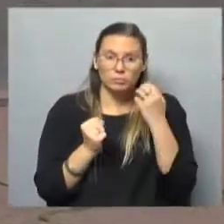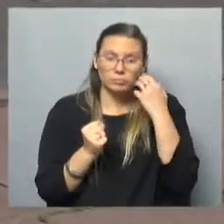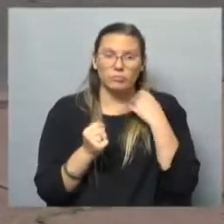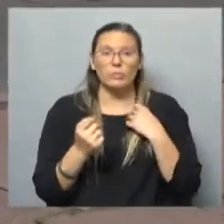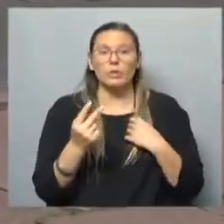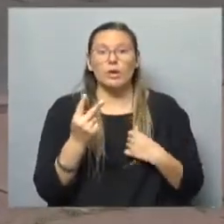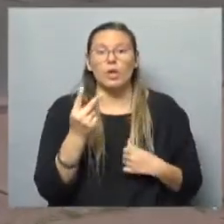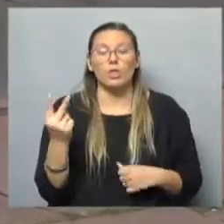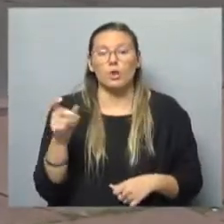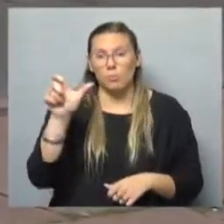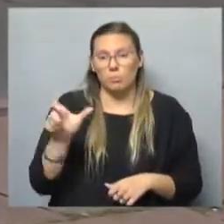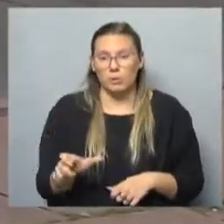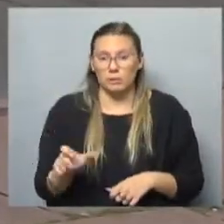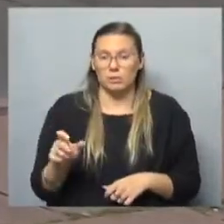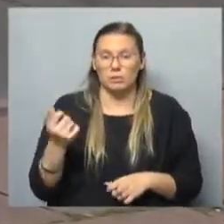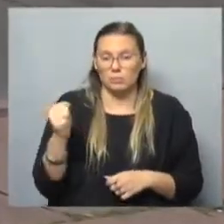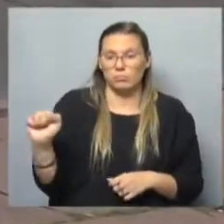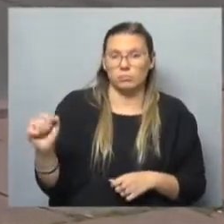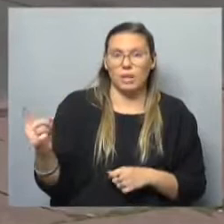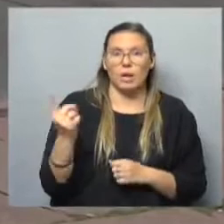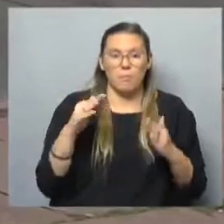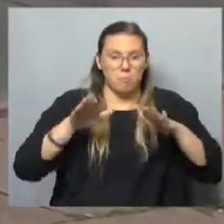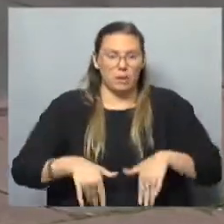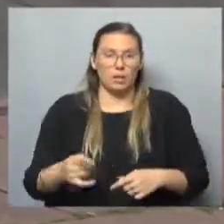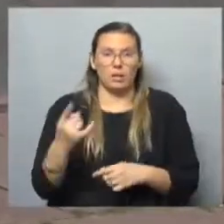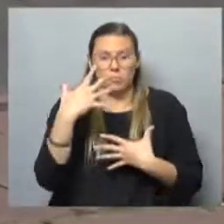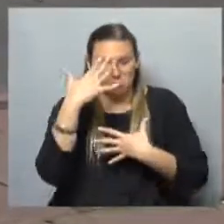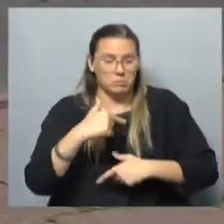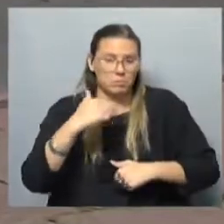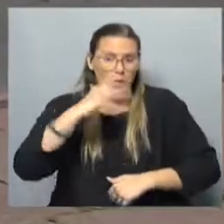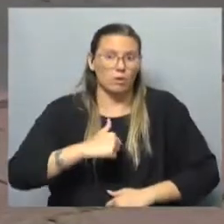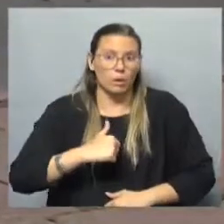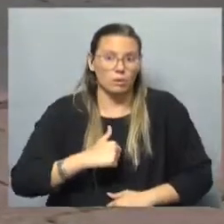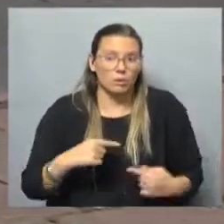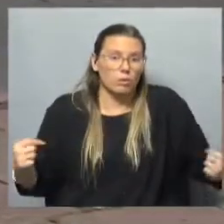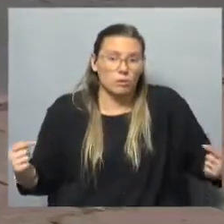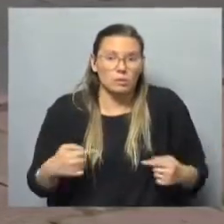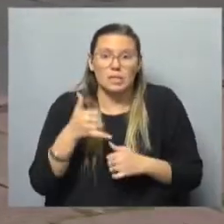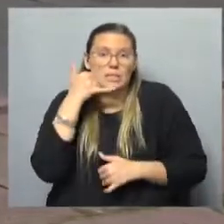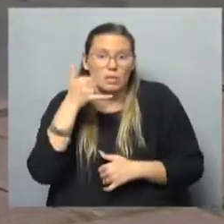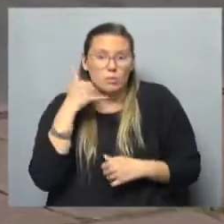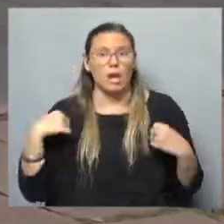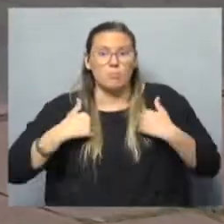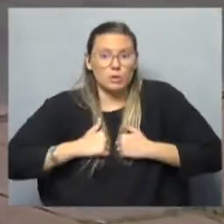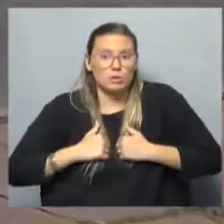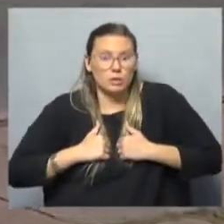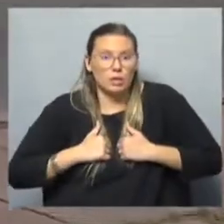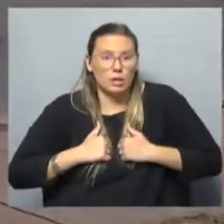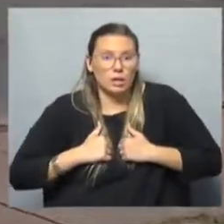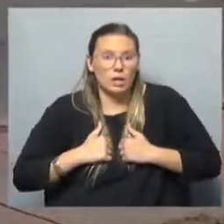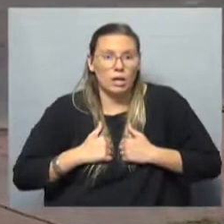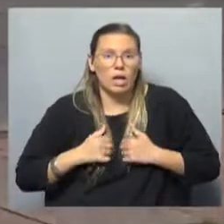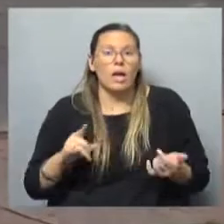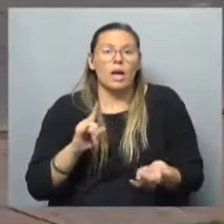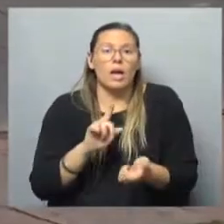dos delincuentes se me acercaron, me arrinconaron en una parada y bueno, me sacaron todo. El celular, la mochila, en Punta